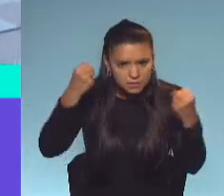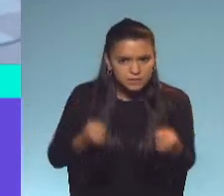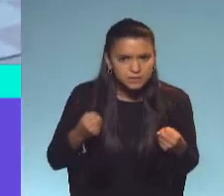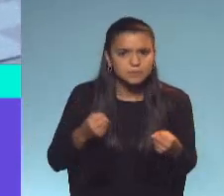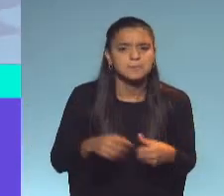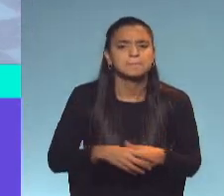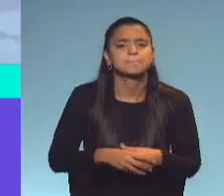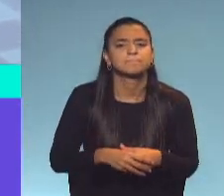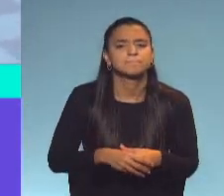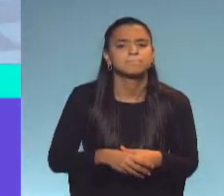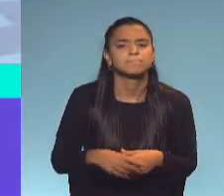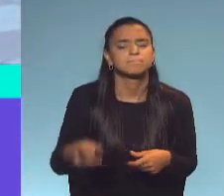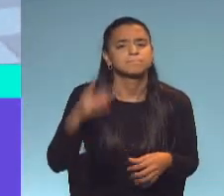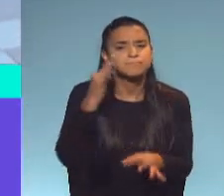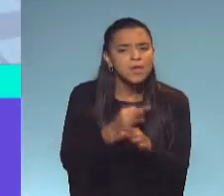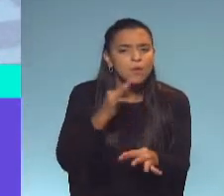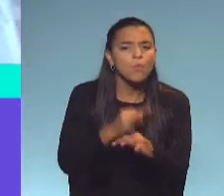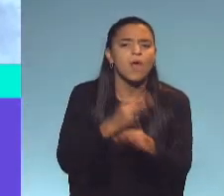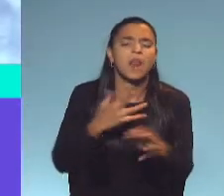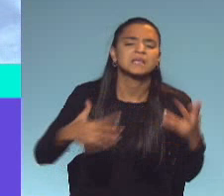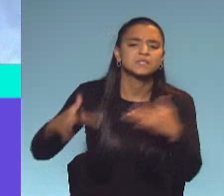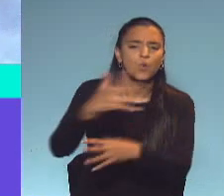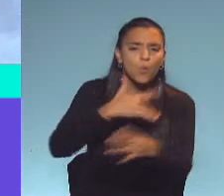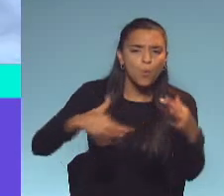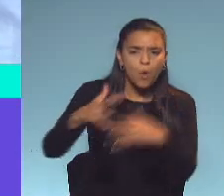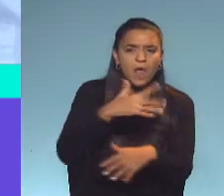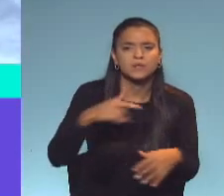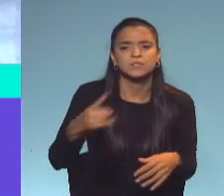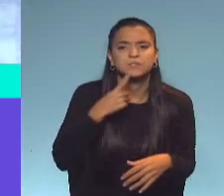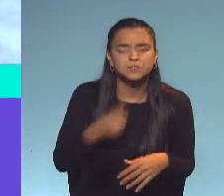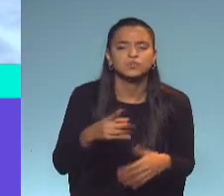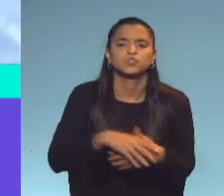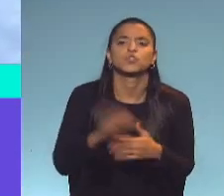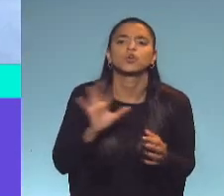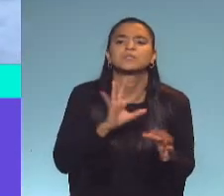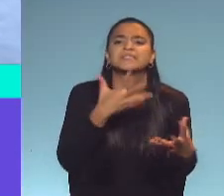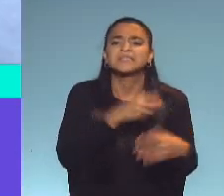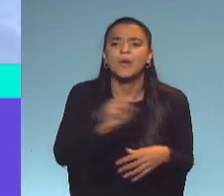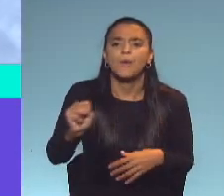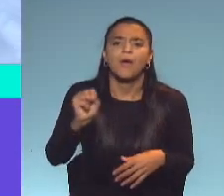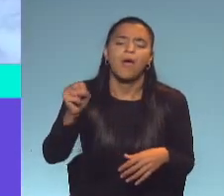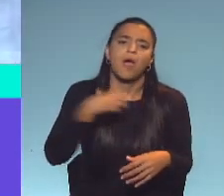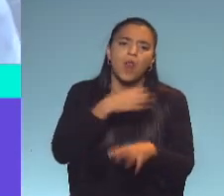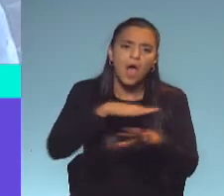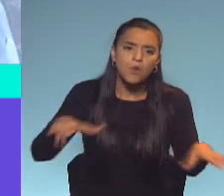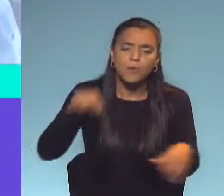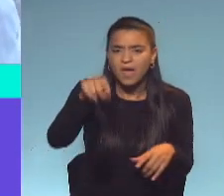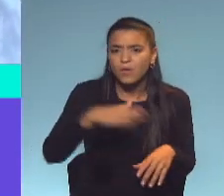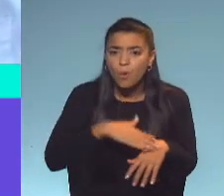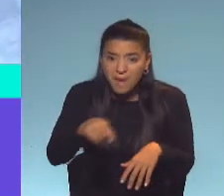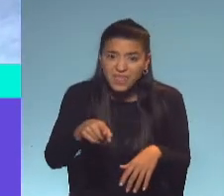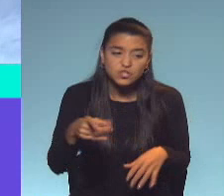de que el colegio, la circulación que genera llevar los chicos al colegio, no son en este momento de incremento de